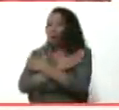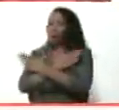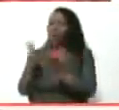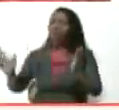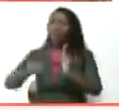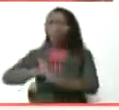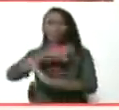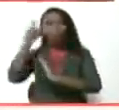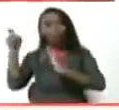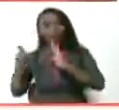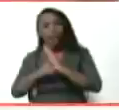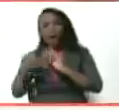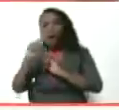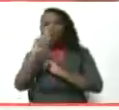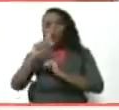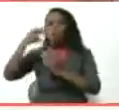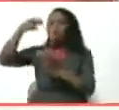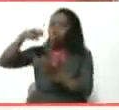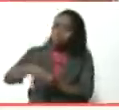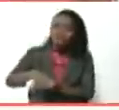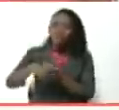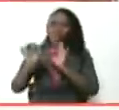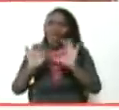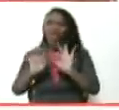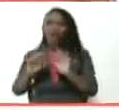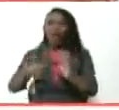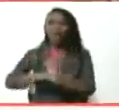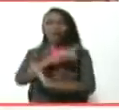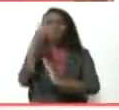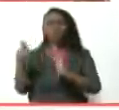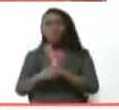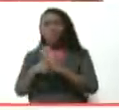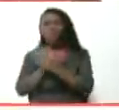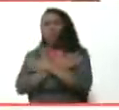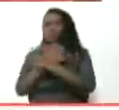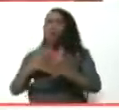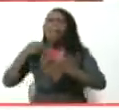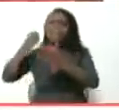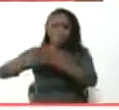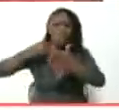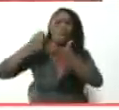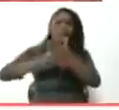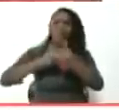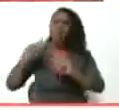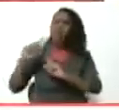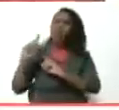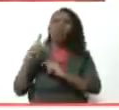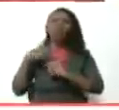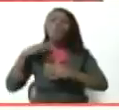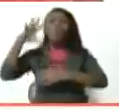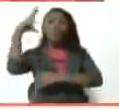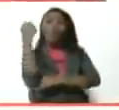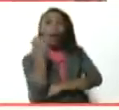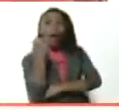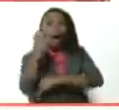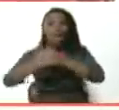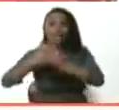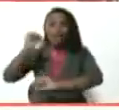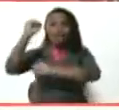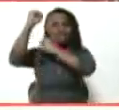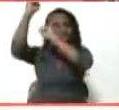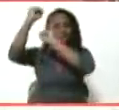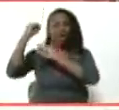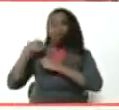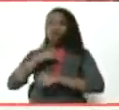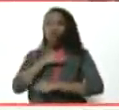plena a no rendirse, la disposición plena a dar la batalla, y no solo dar la batalla, sino que lograr la victoria. Por eso cada